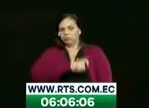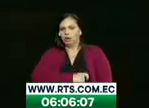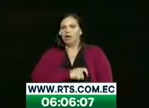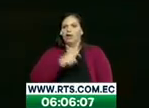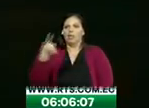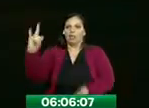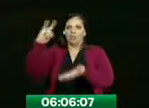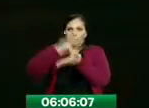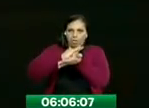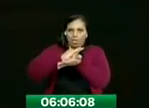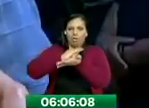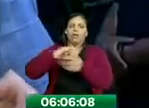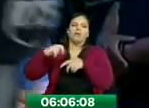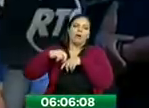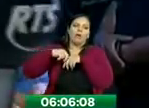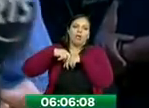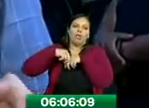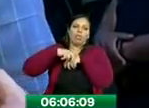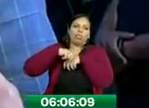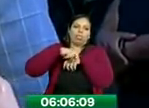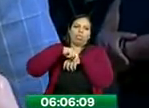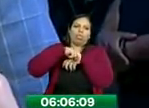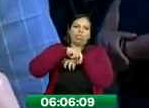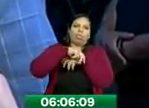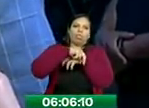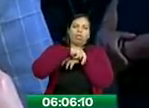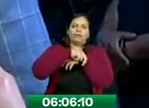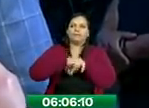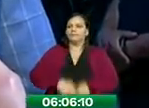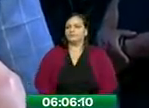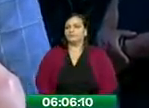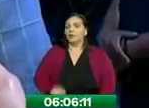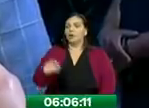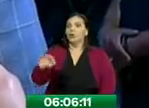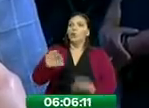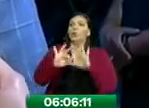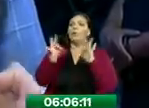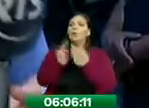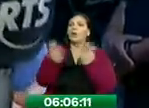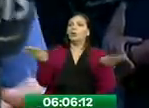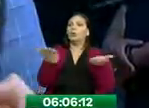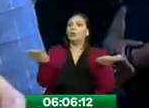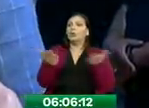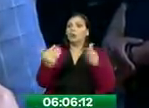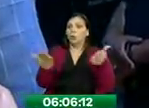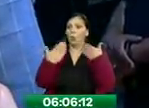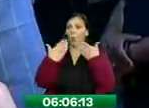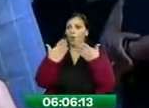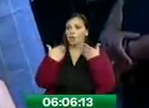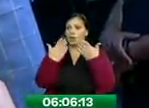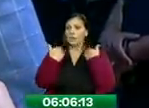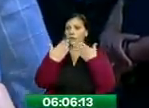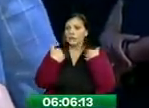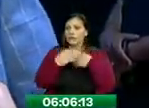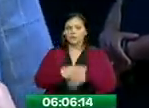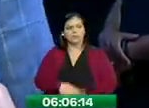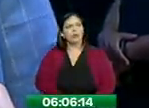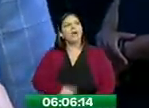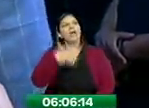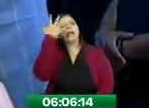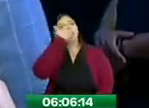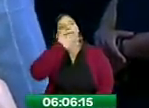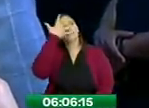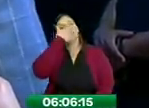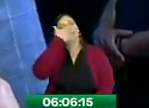pudimos llegar a la hora precisa, ¿no? ¿Usted tiene familiares en Guayaquil? Yo soy esmeraldeño. ¿Más esmeralda? No, necesariamente porque digo